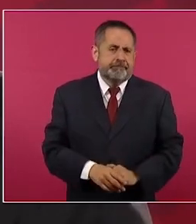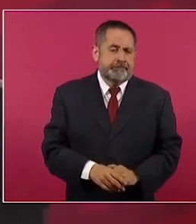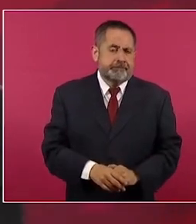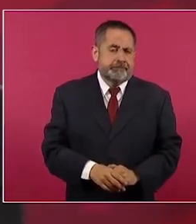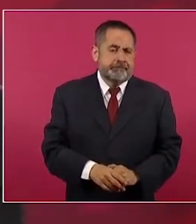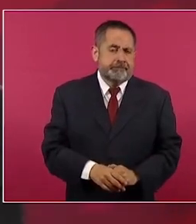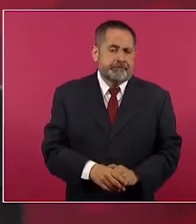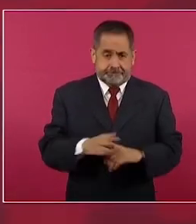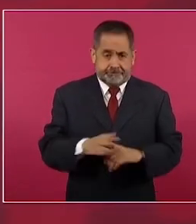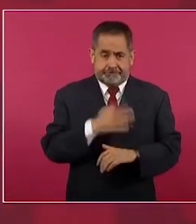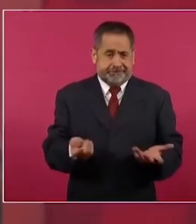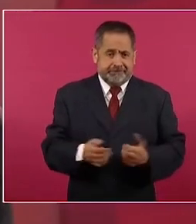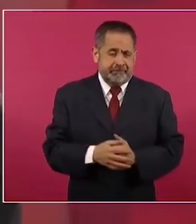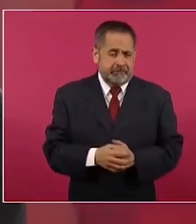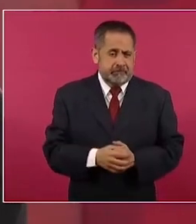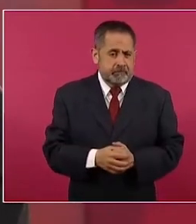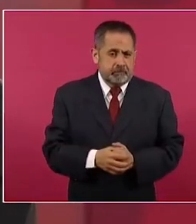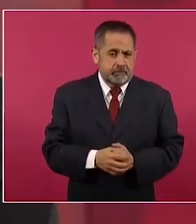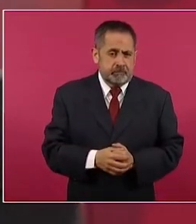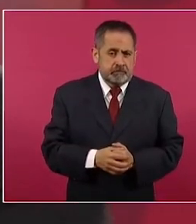Porque lo que